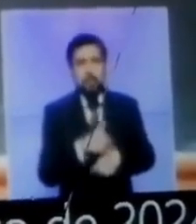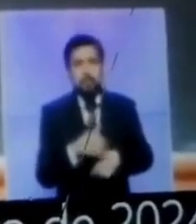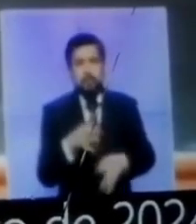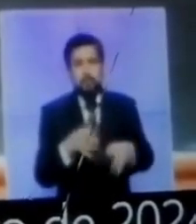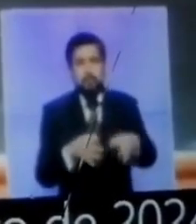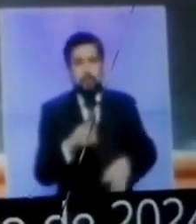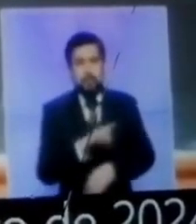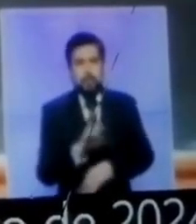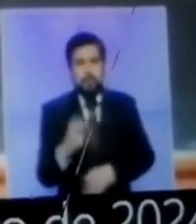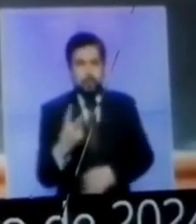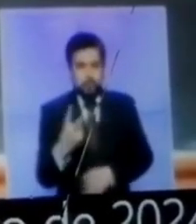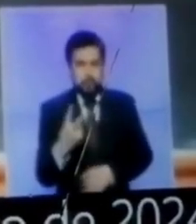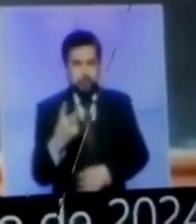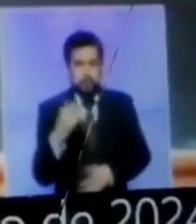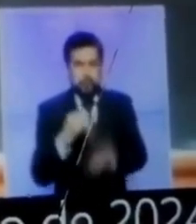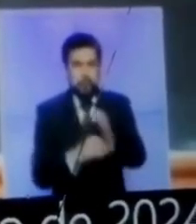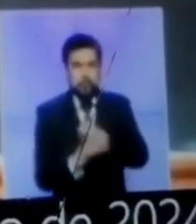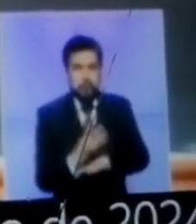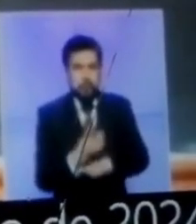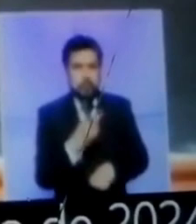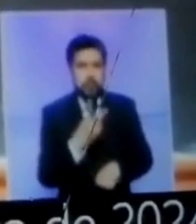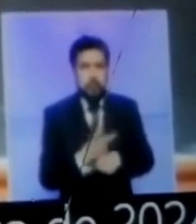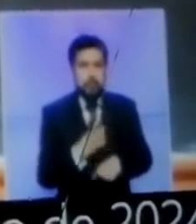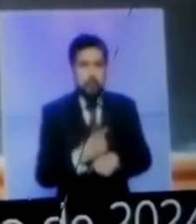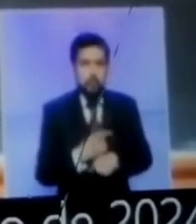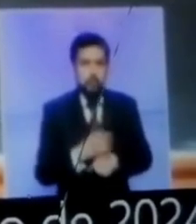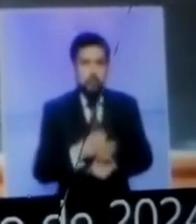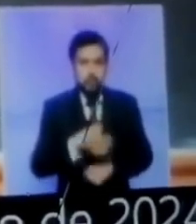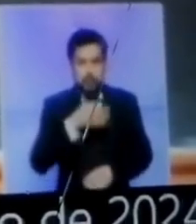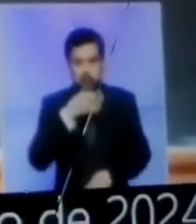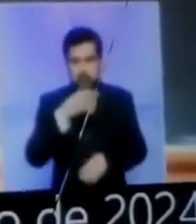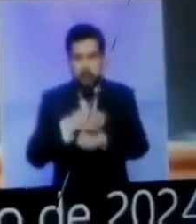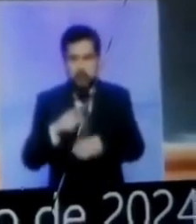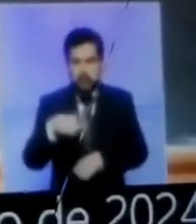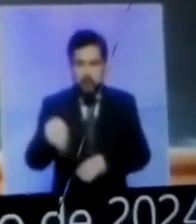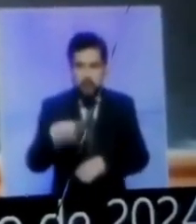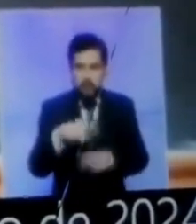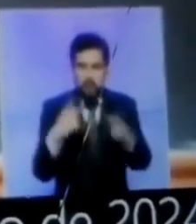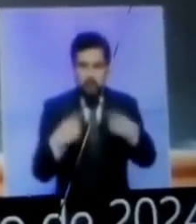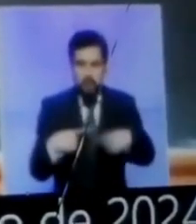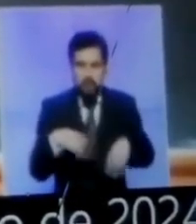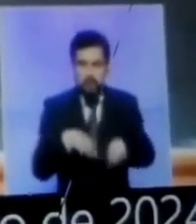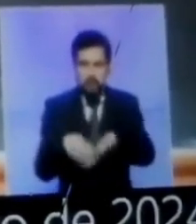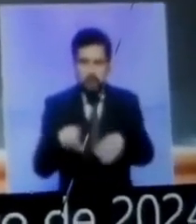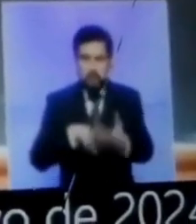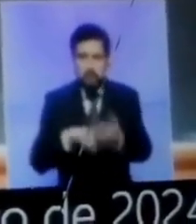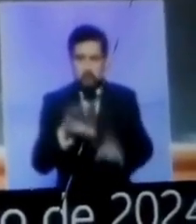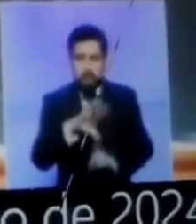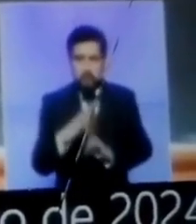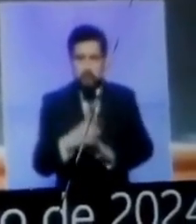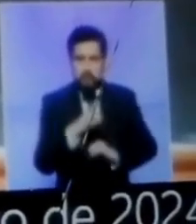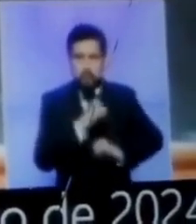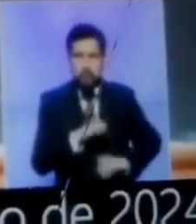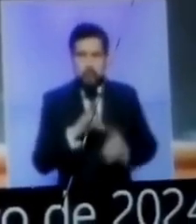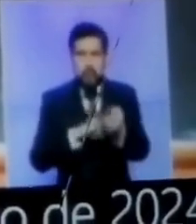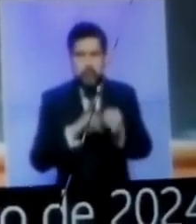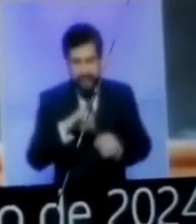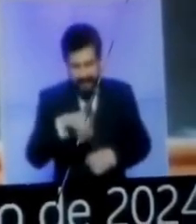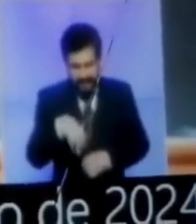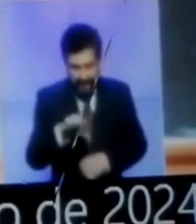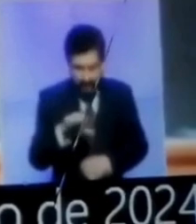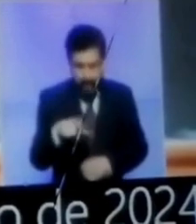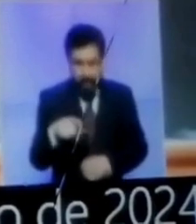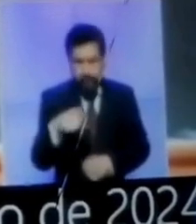102 de este año segundo se conmina a las personas integrantes del Consejo general del Instituto Nacional